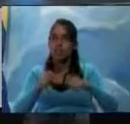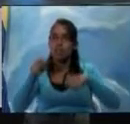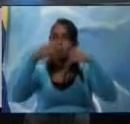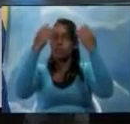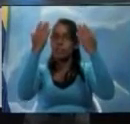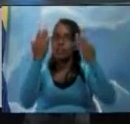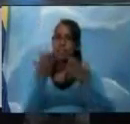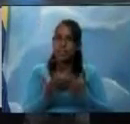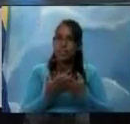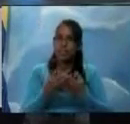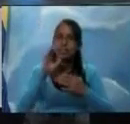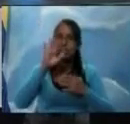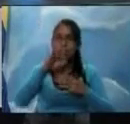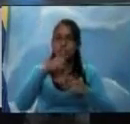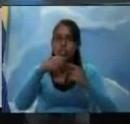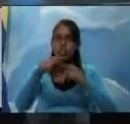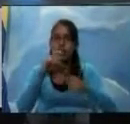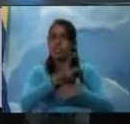5 talentos me entregaste.